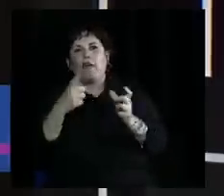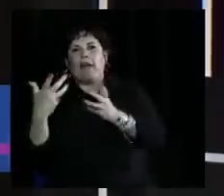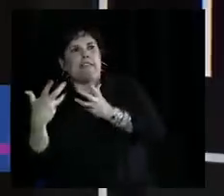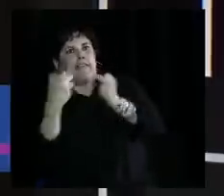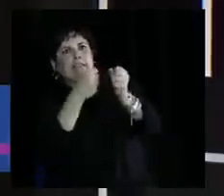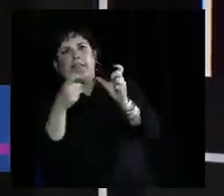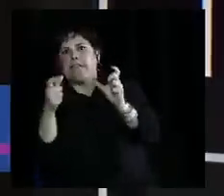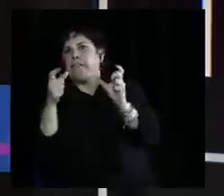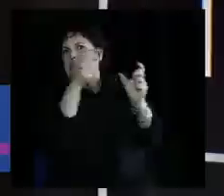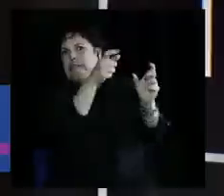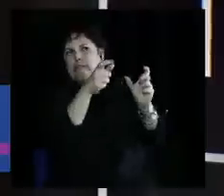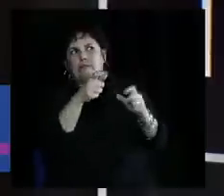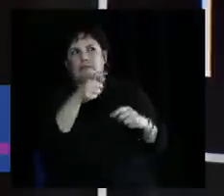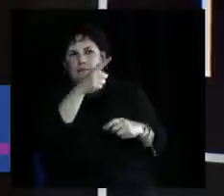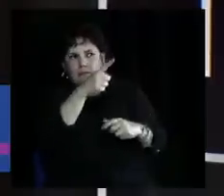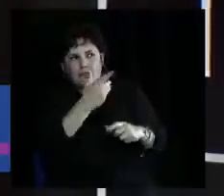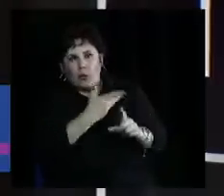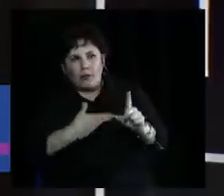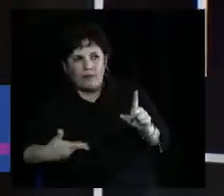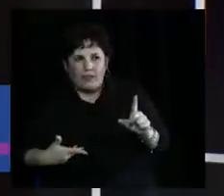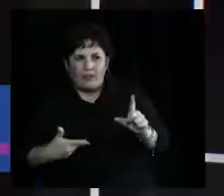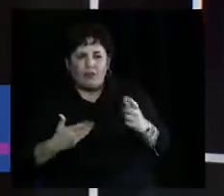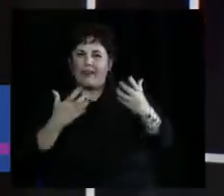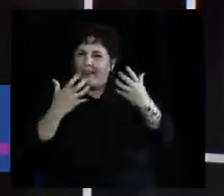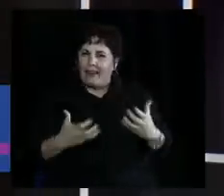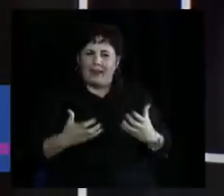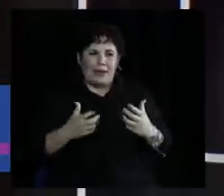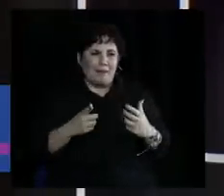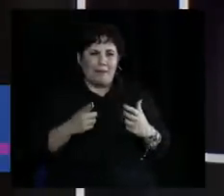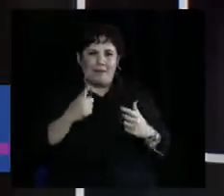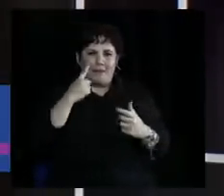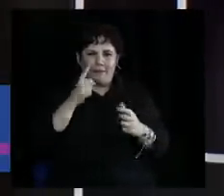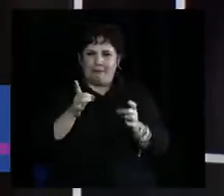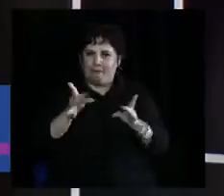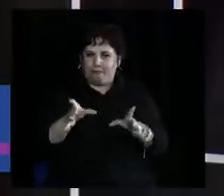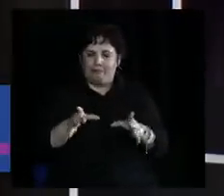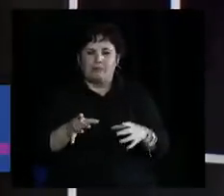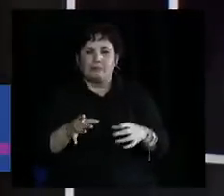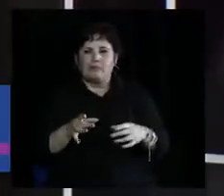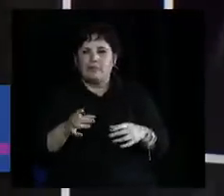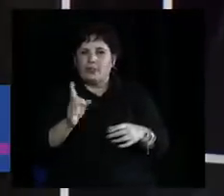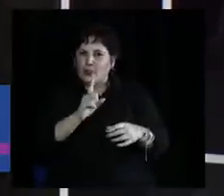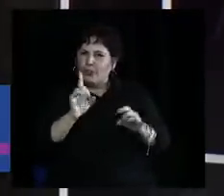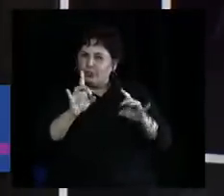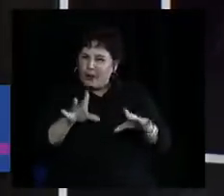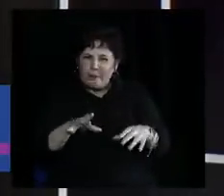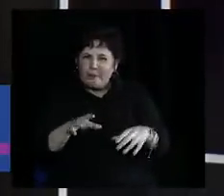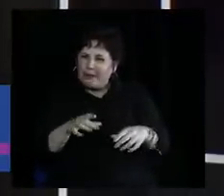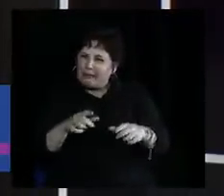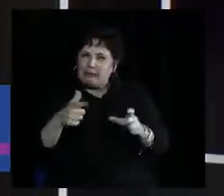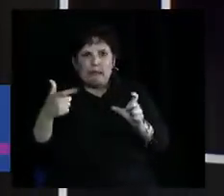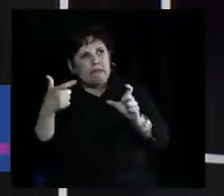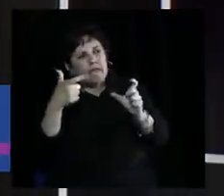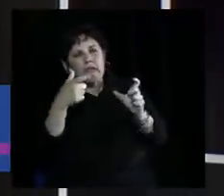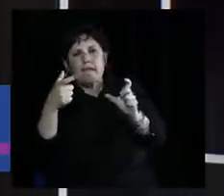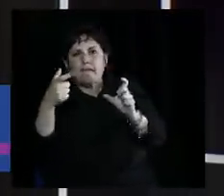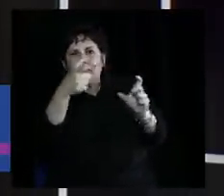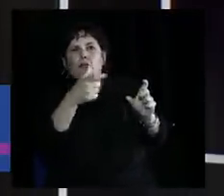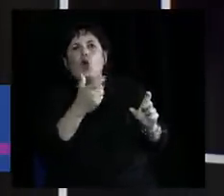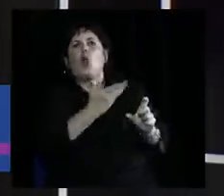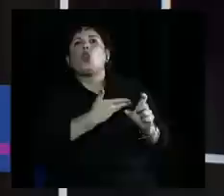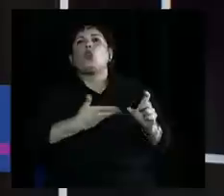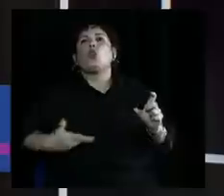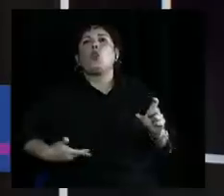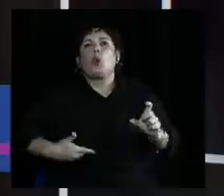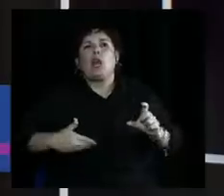después de la nota que hicimos con Fabián Werner, cada vez está más claro que el blindaje además no solo se sostiene por los que los dueños de los